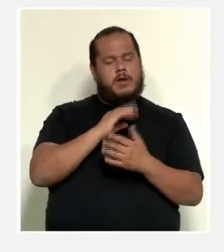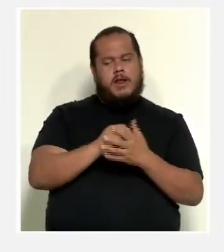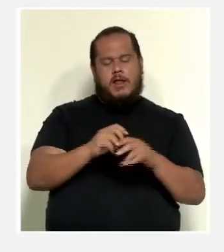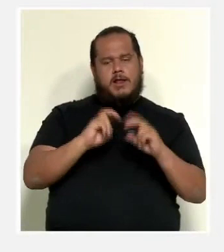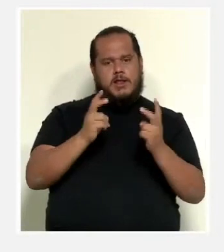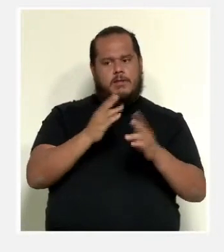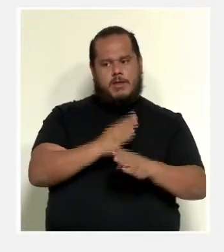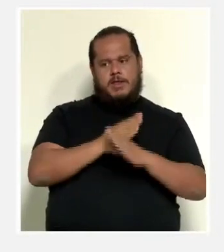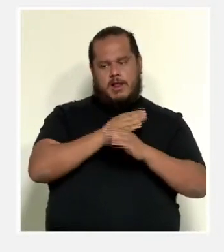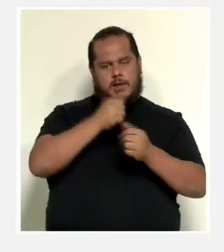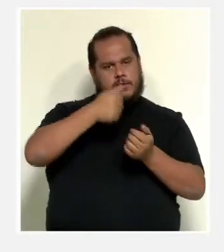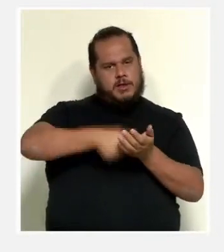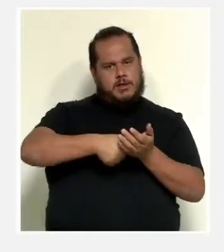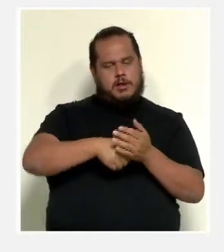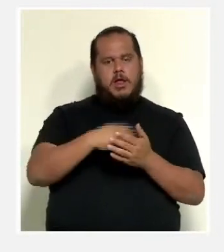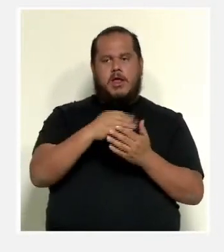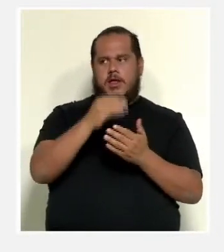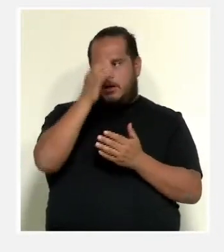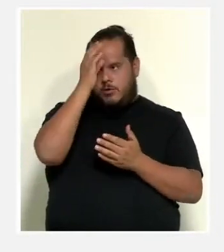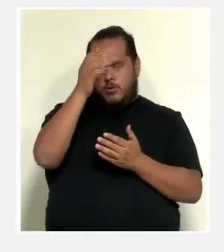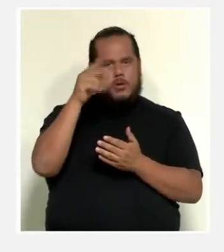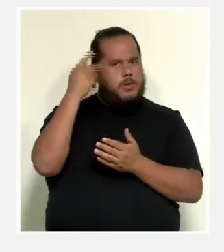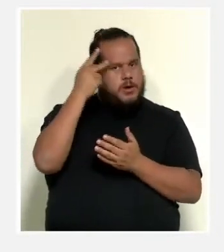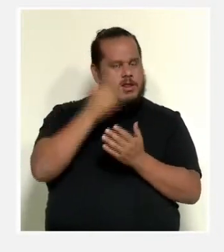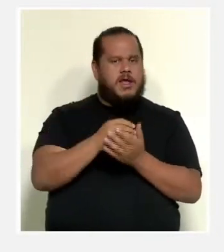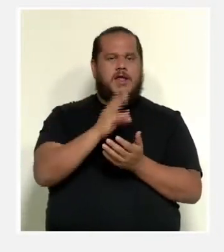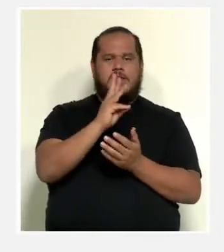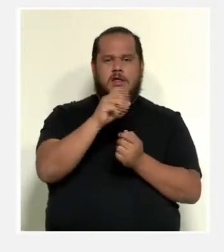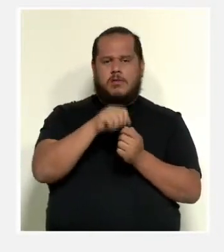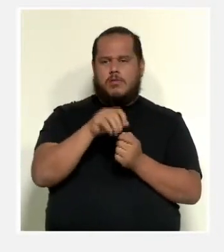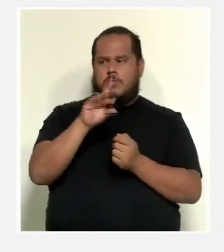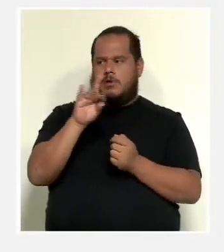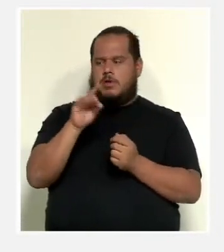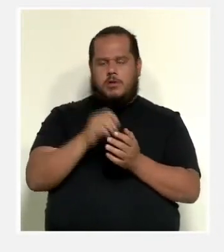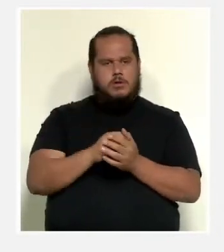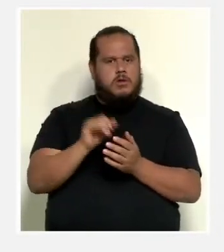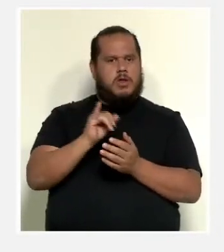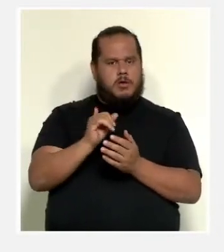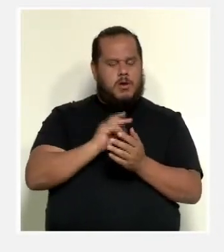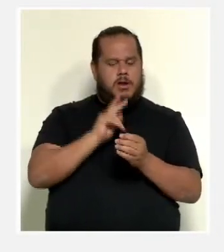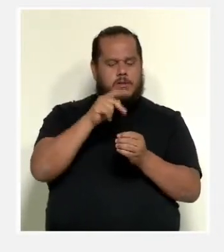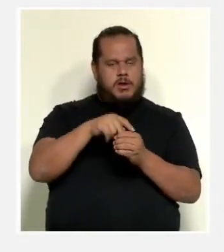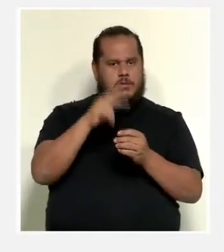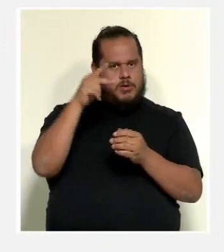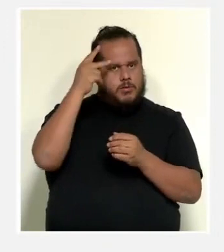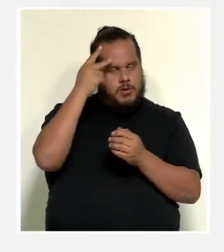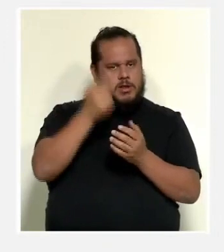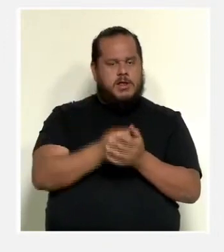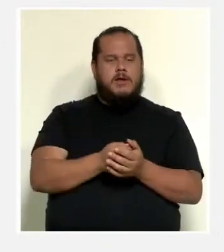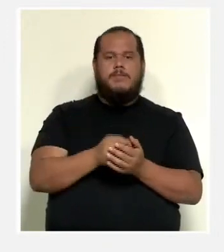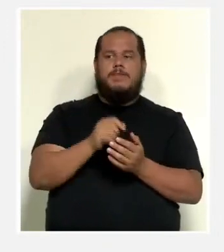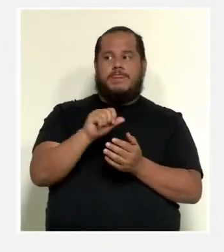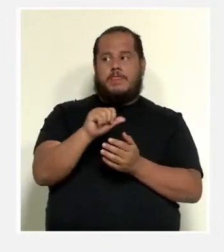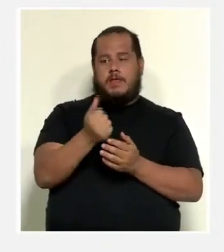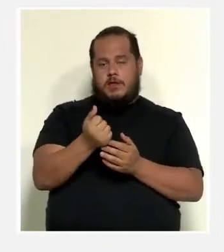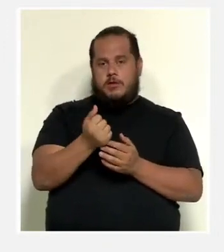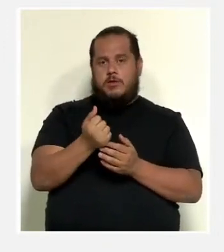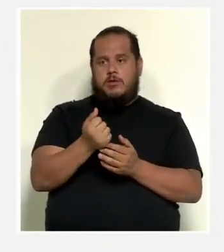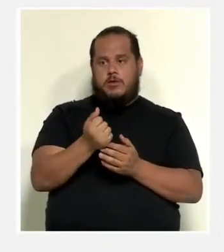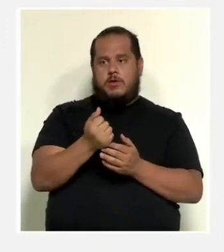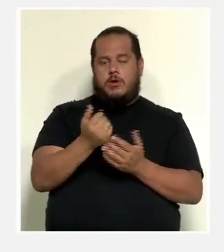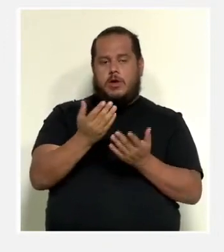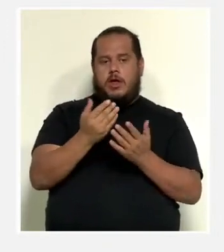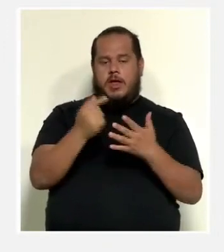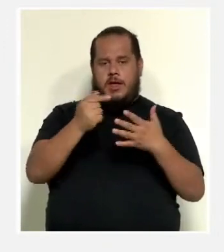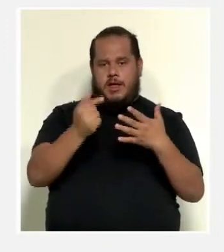del abstencionismo, y en cultura política 6.88. Además, en participación política, que es otro eje en el